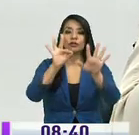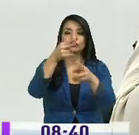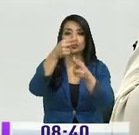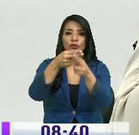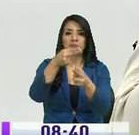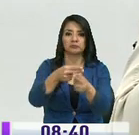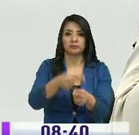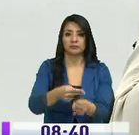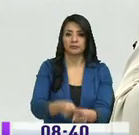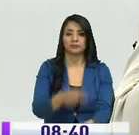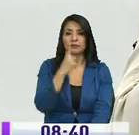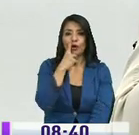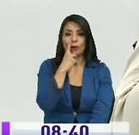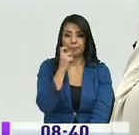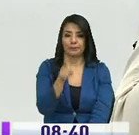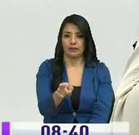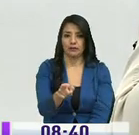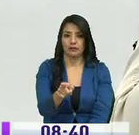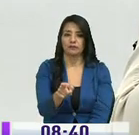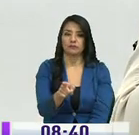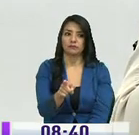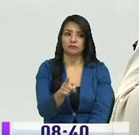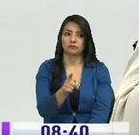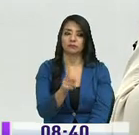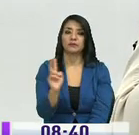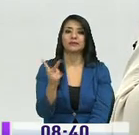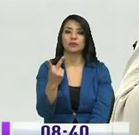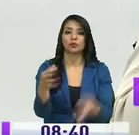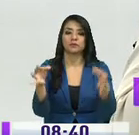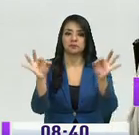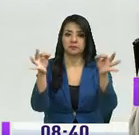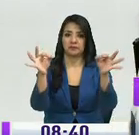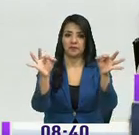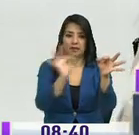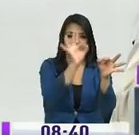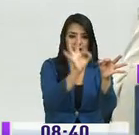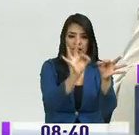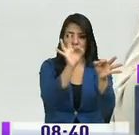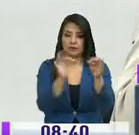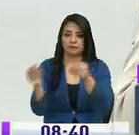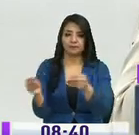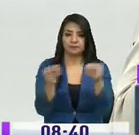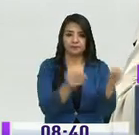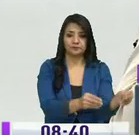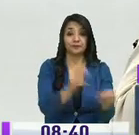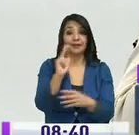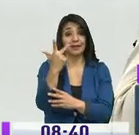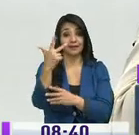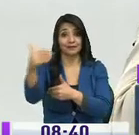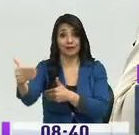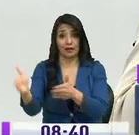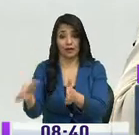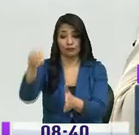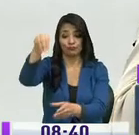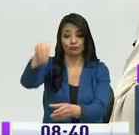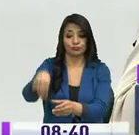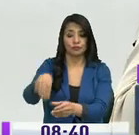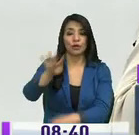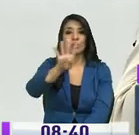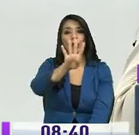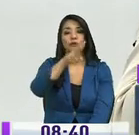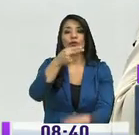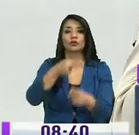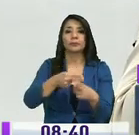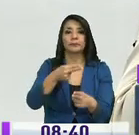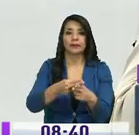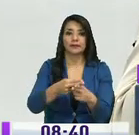de hombres que pasarán a formar la segunda papeleta. Una tercera ánfora que contendrá los 4